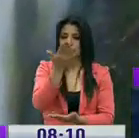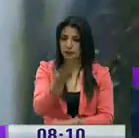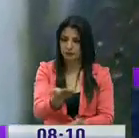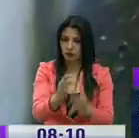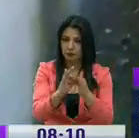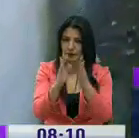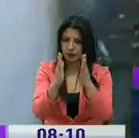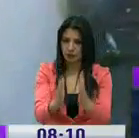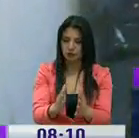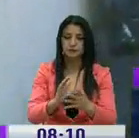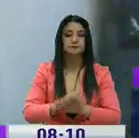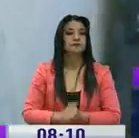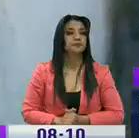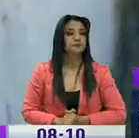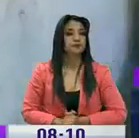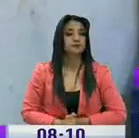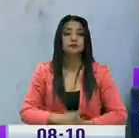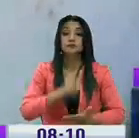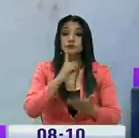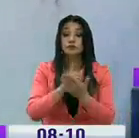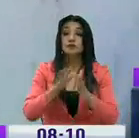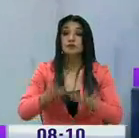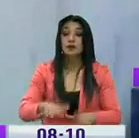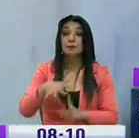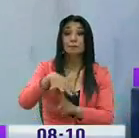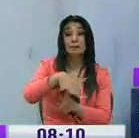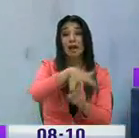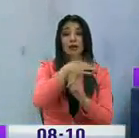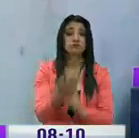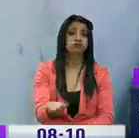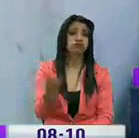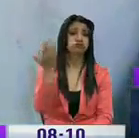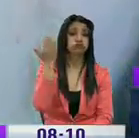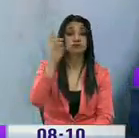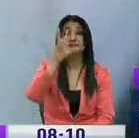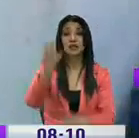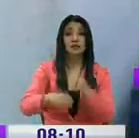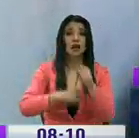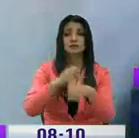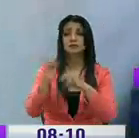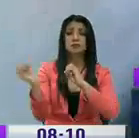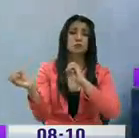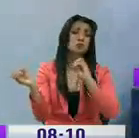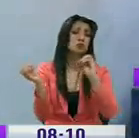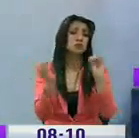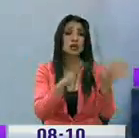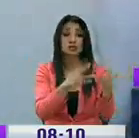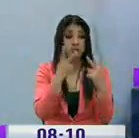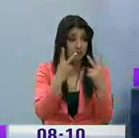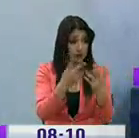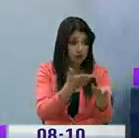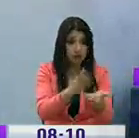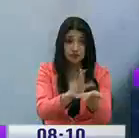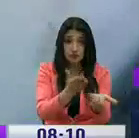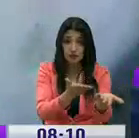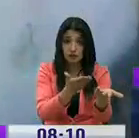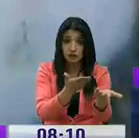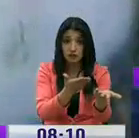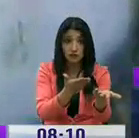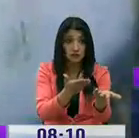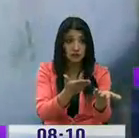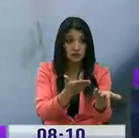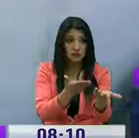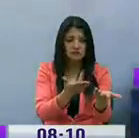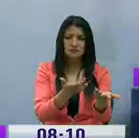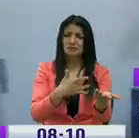compañeros moradores. En verdad, este parque hace 30 años está botado, como nos, ustedes ven, así hasta,